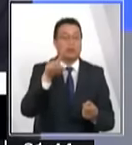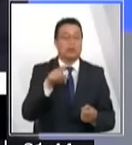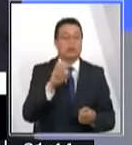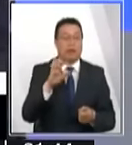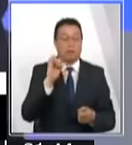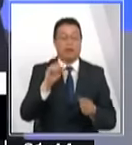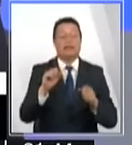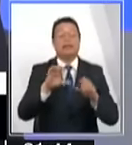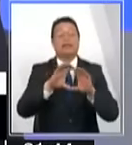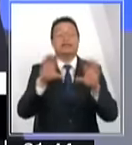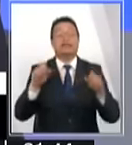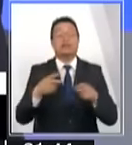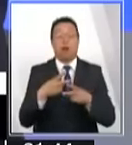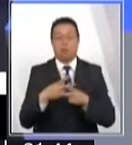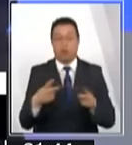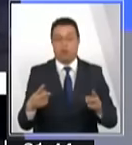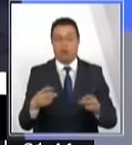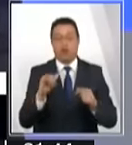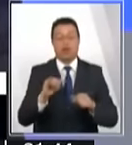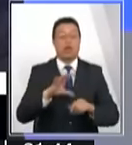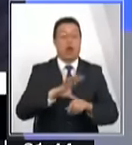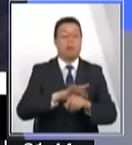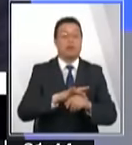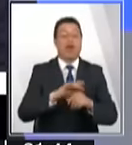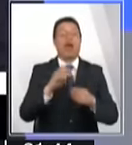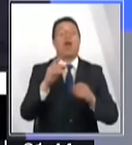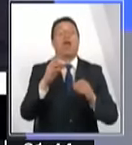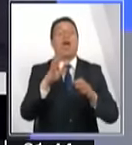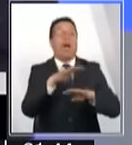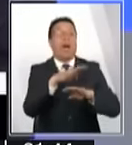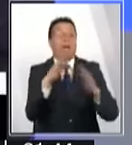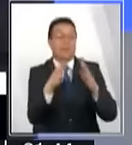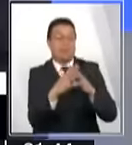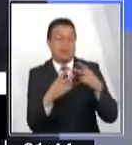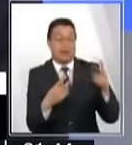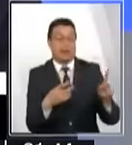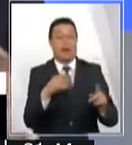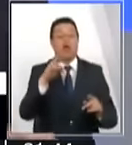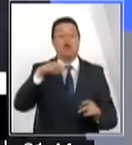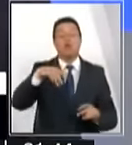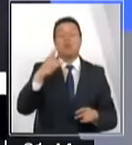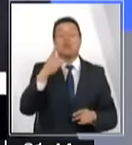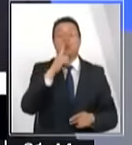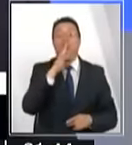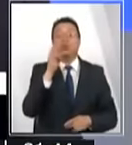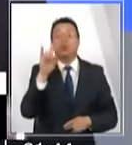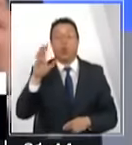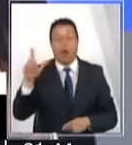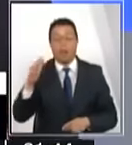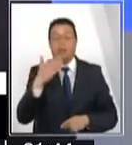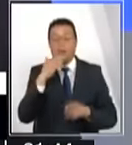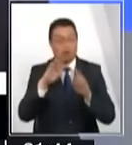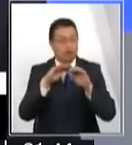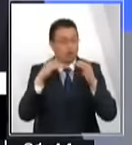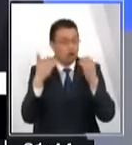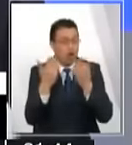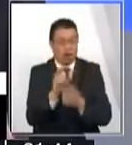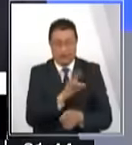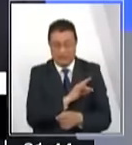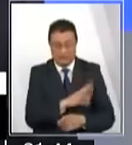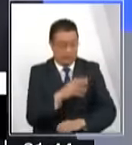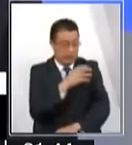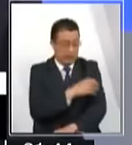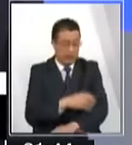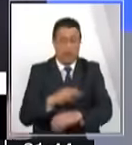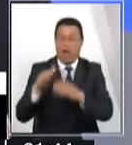sistema público como a los hospitales de las fuerzas armadas como a las mutuales de seguridad todas las entidades de salud de chile del